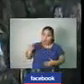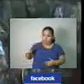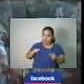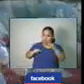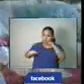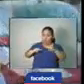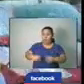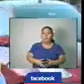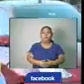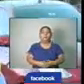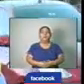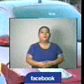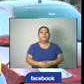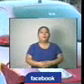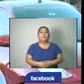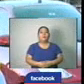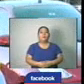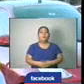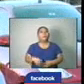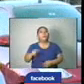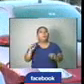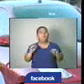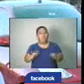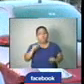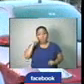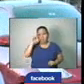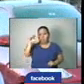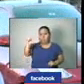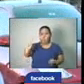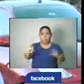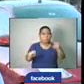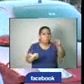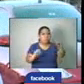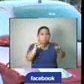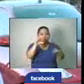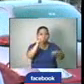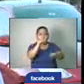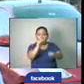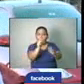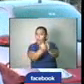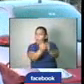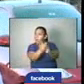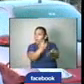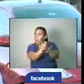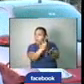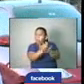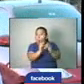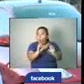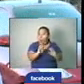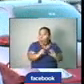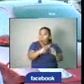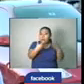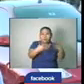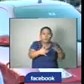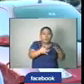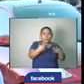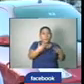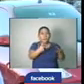autoridades. Vamos a poder detectar a todas aquellas personas que han cometido un ilícito, tienen pendiente